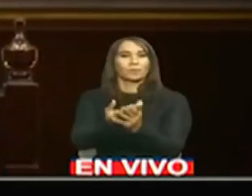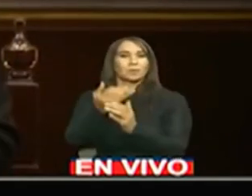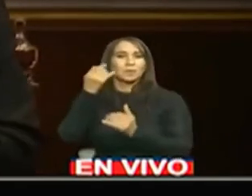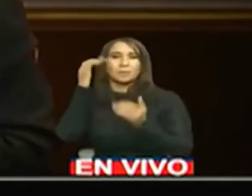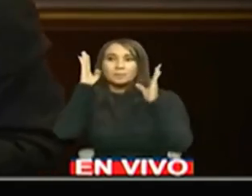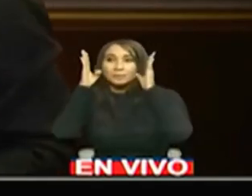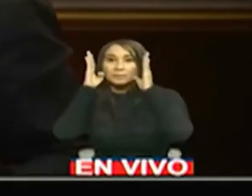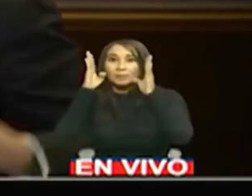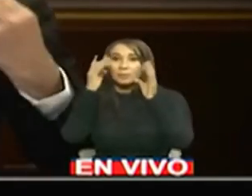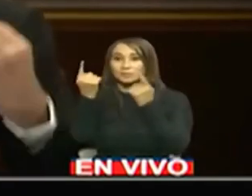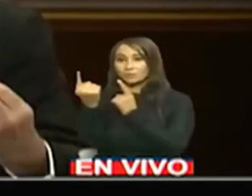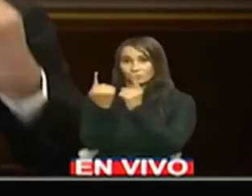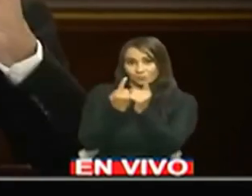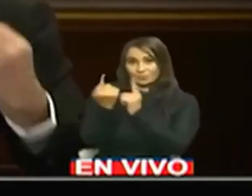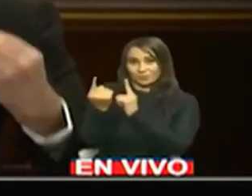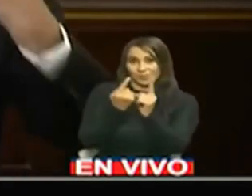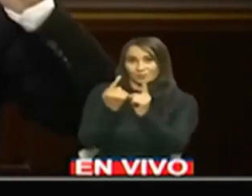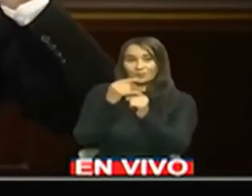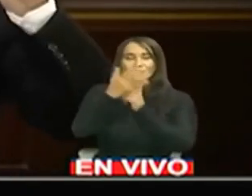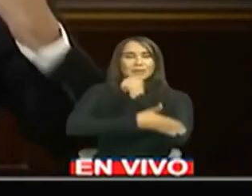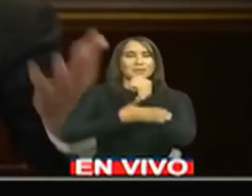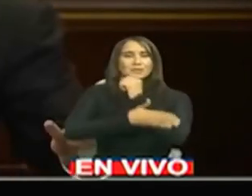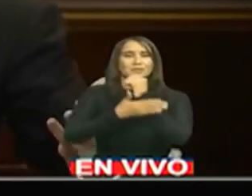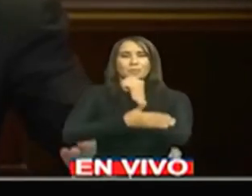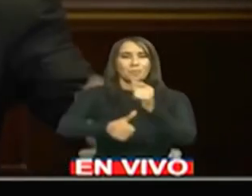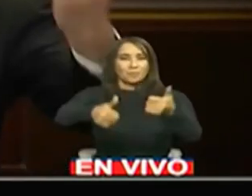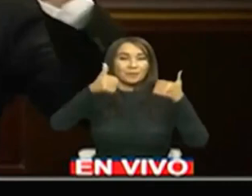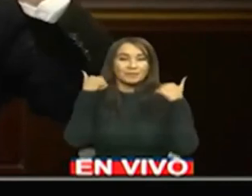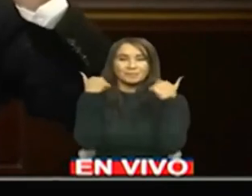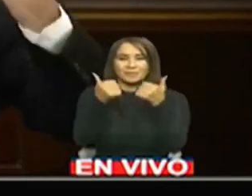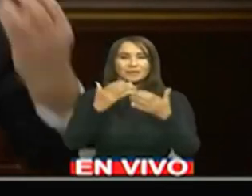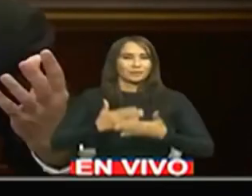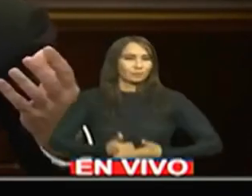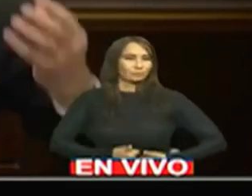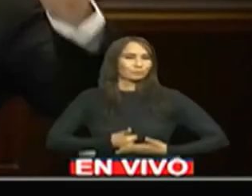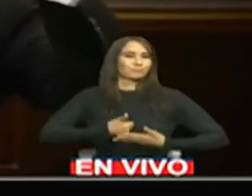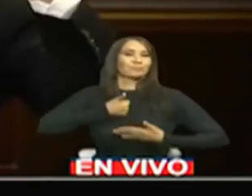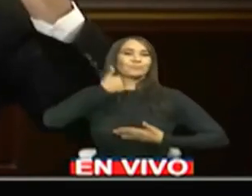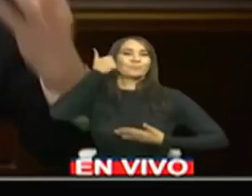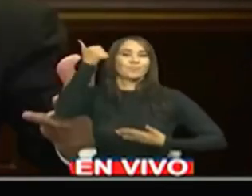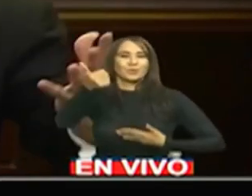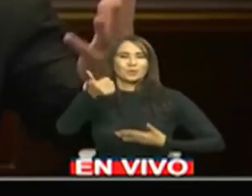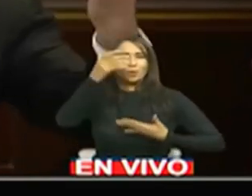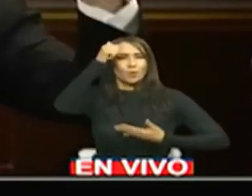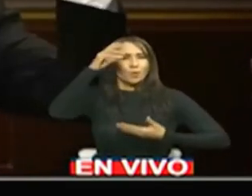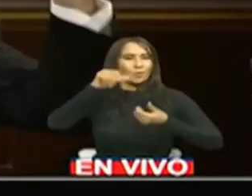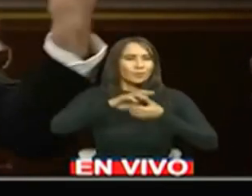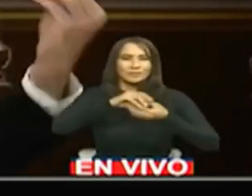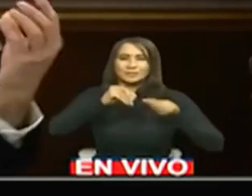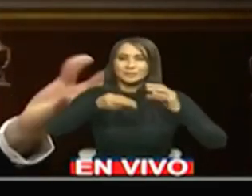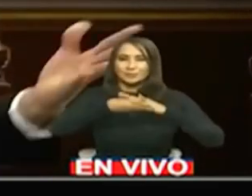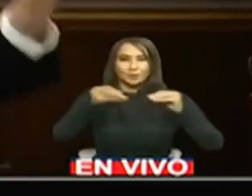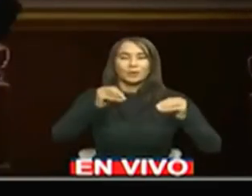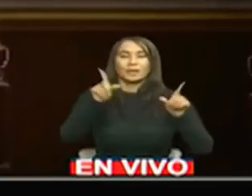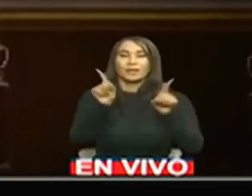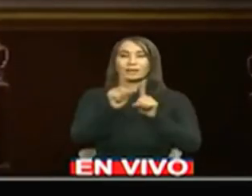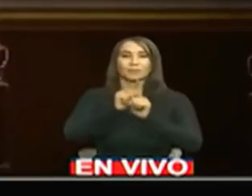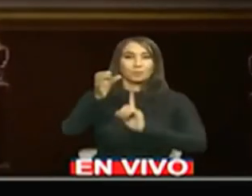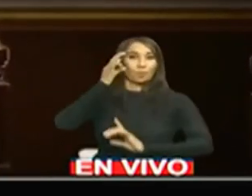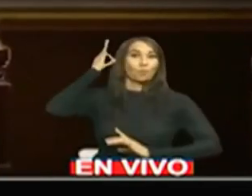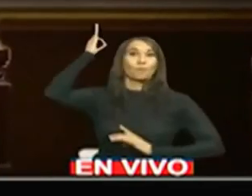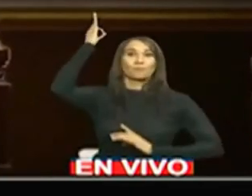unos a otros. Somos una nación bicentenaria, llena de orgullo, de historia y sobre todo de su